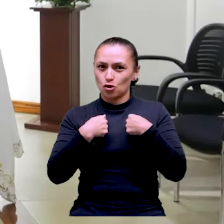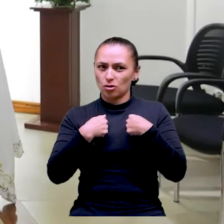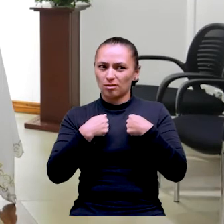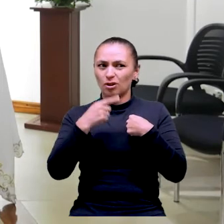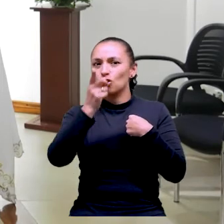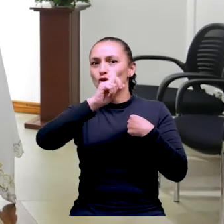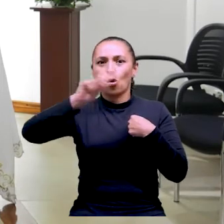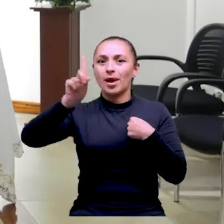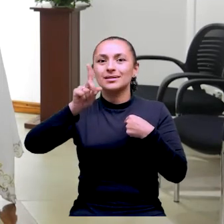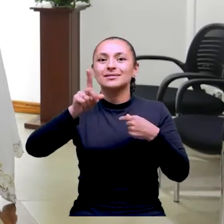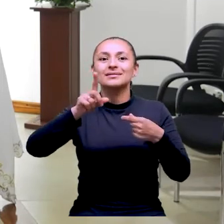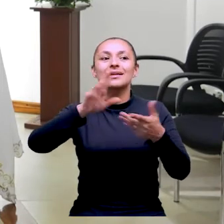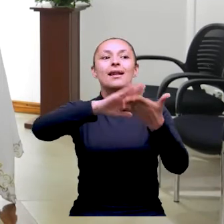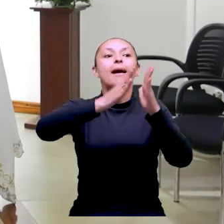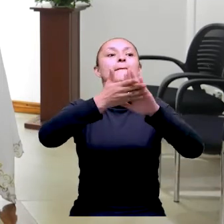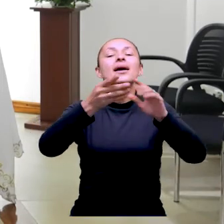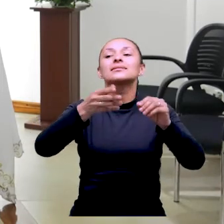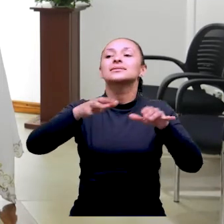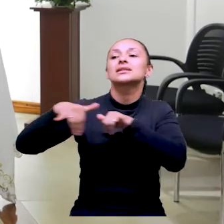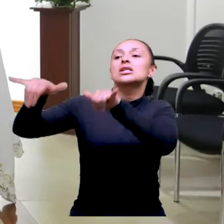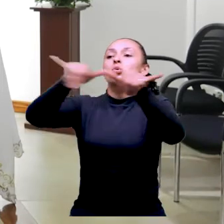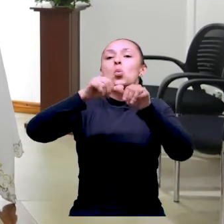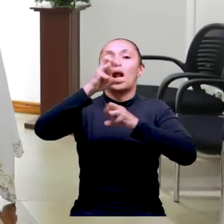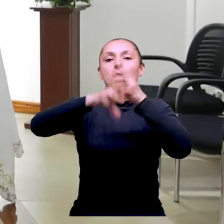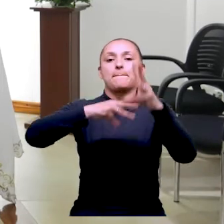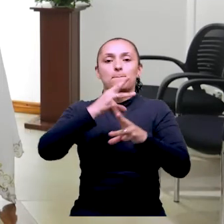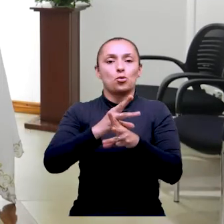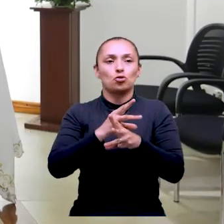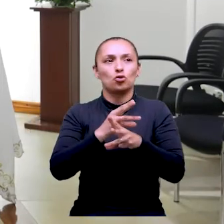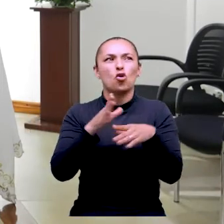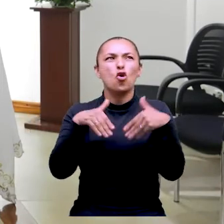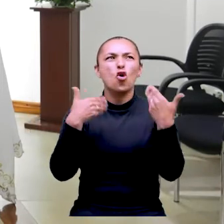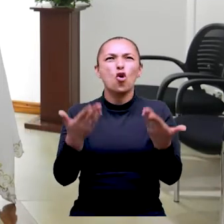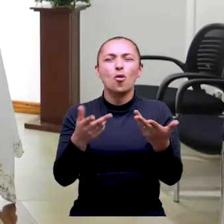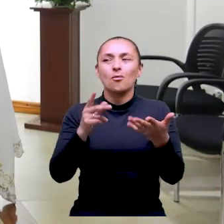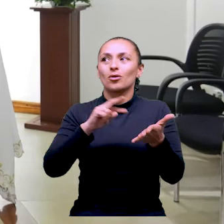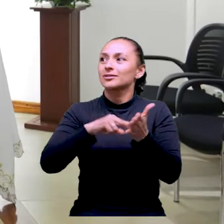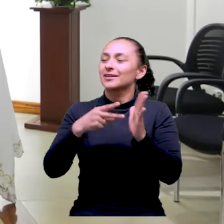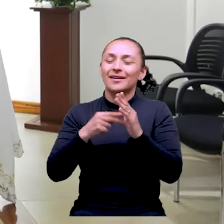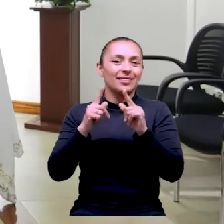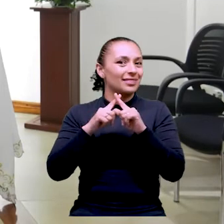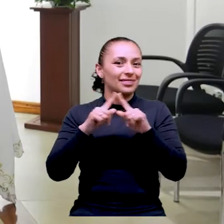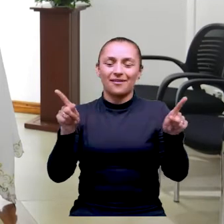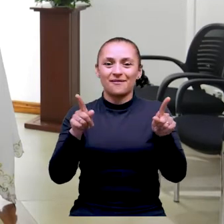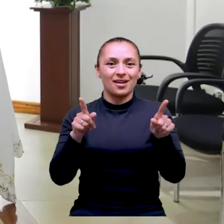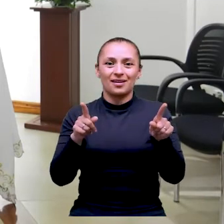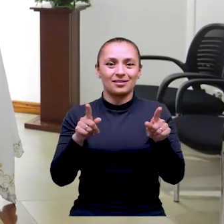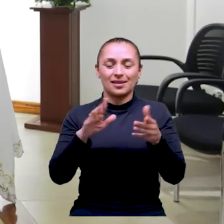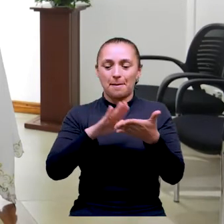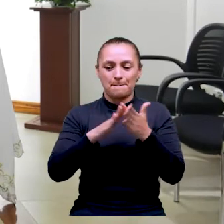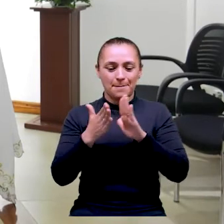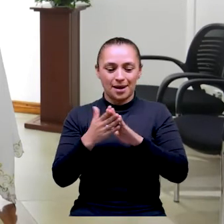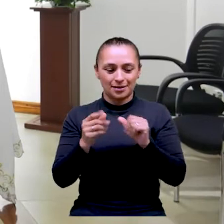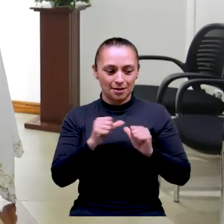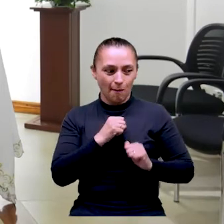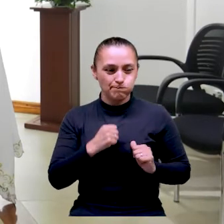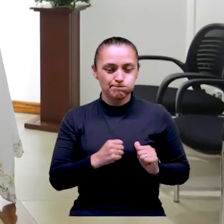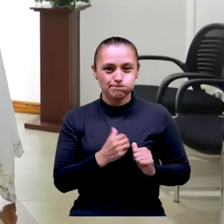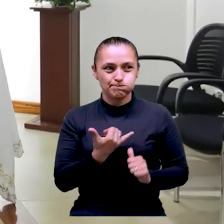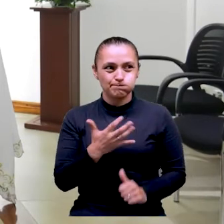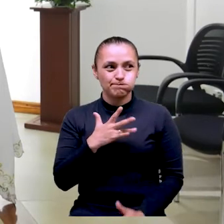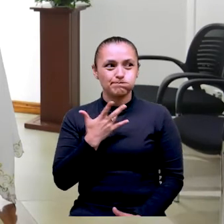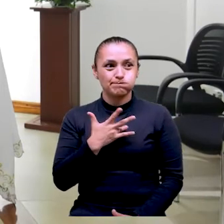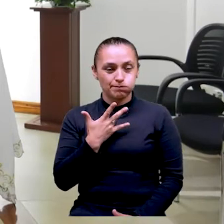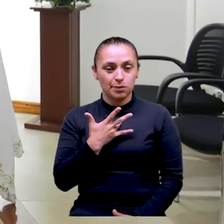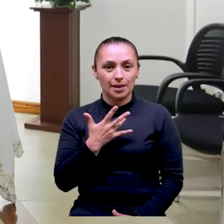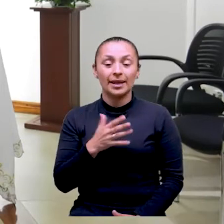pero yo no soy la paz como la da el mundo es una paz diferente la que nos